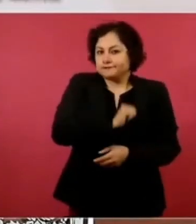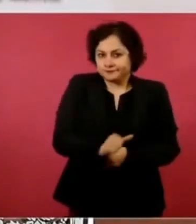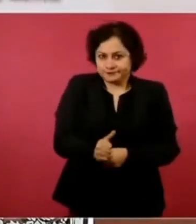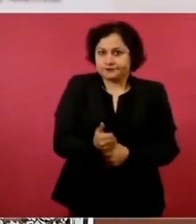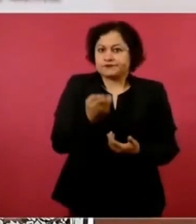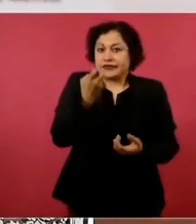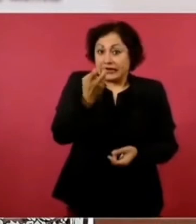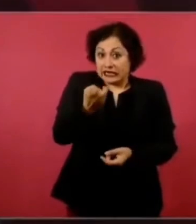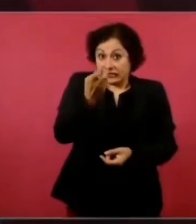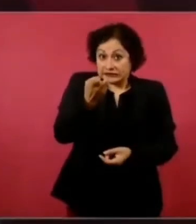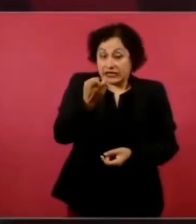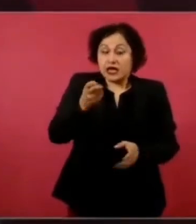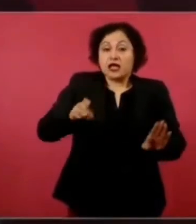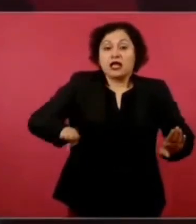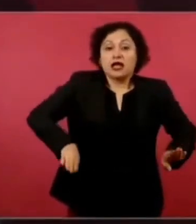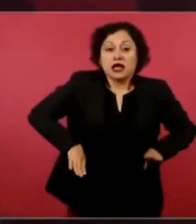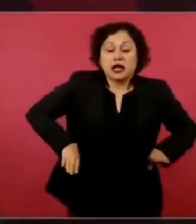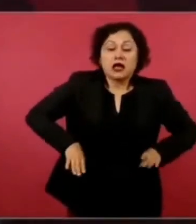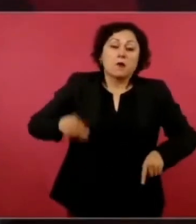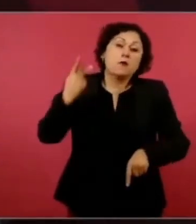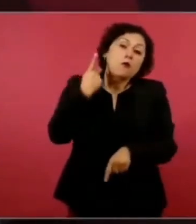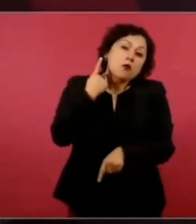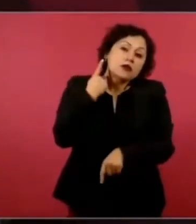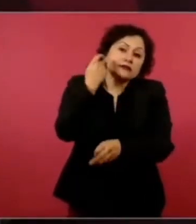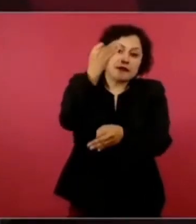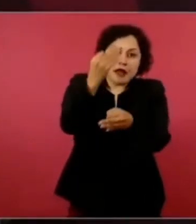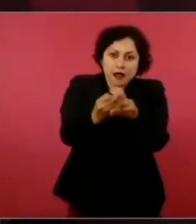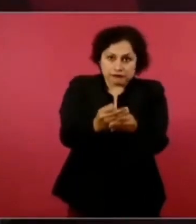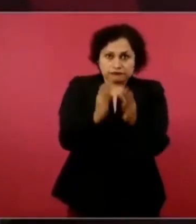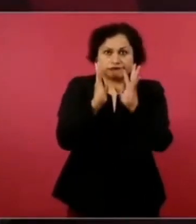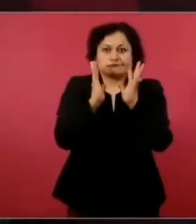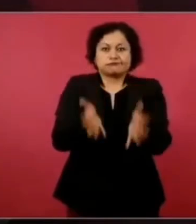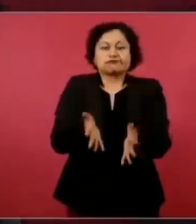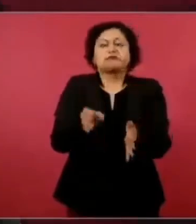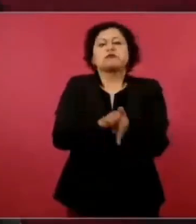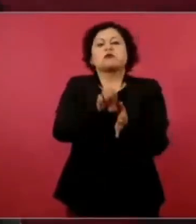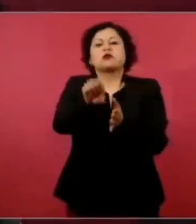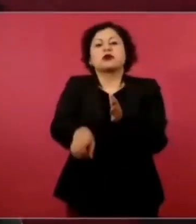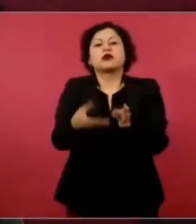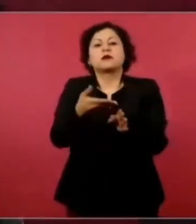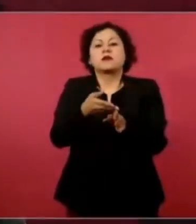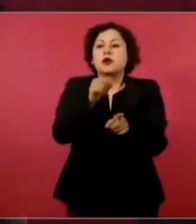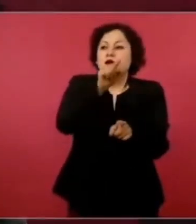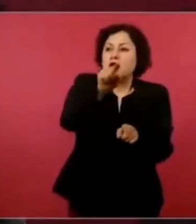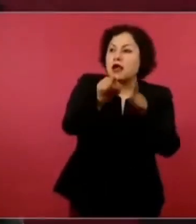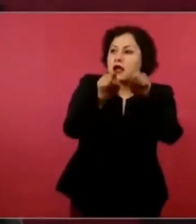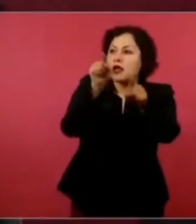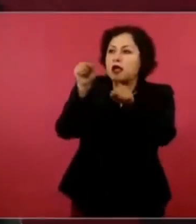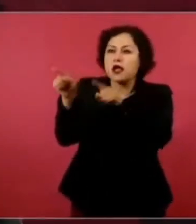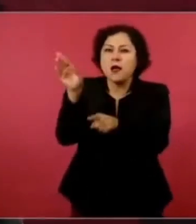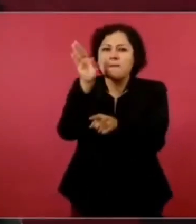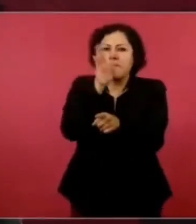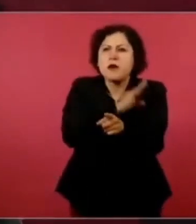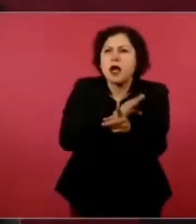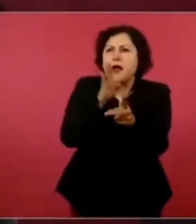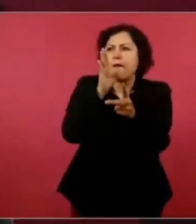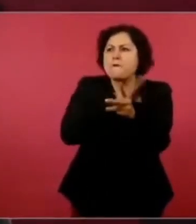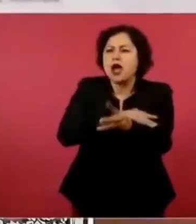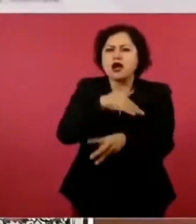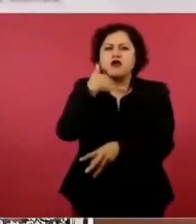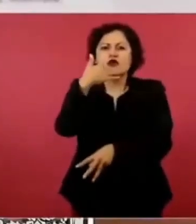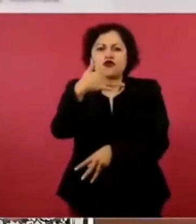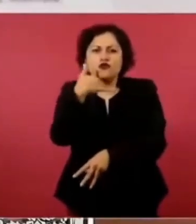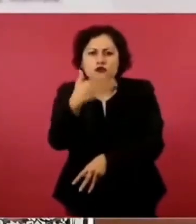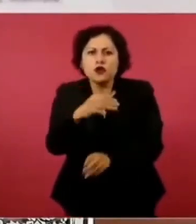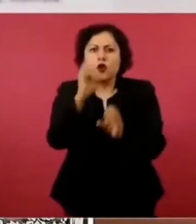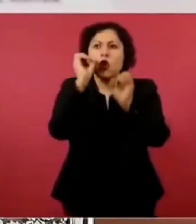Todo lo que se haga, tanto para impedir actos y esquemas de corrupción, como para perseguir actos de corrupción,